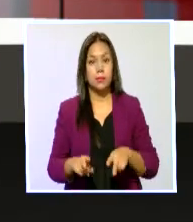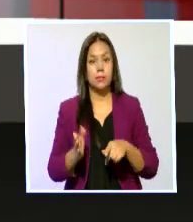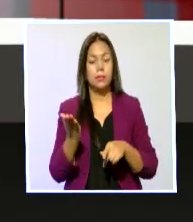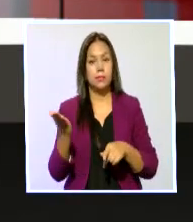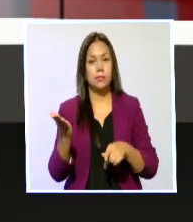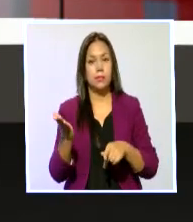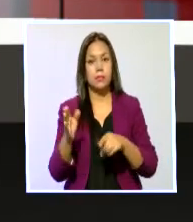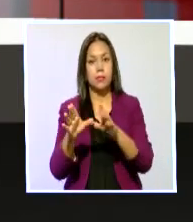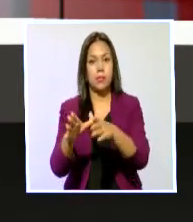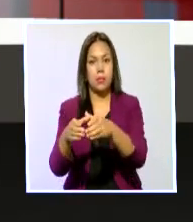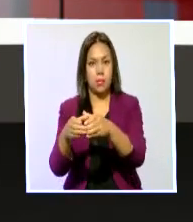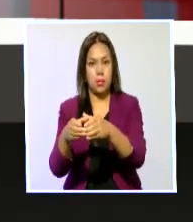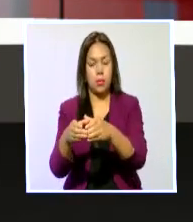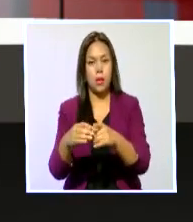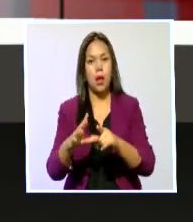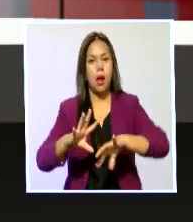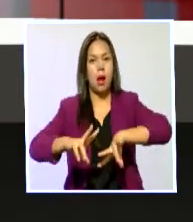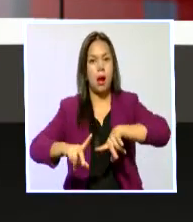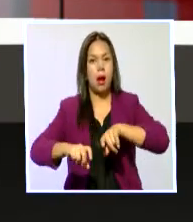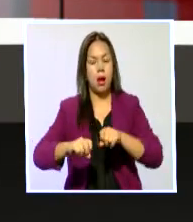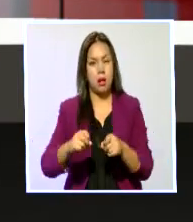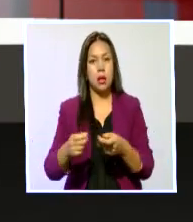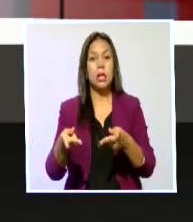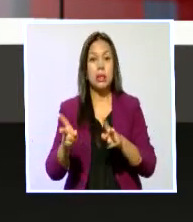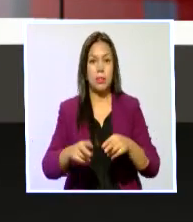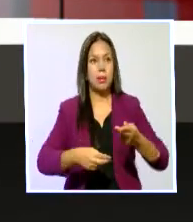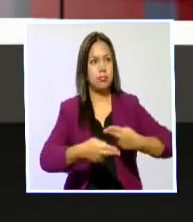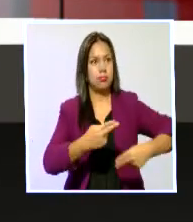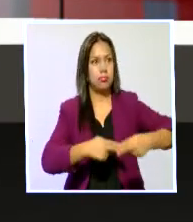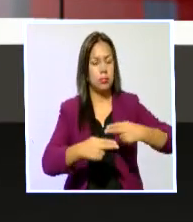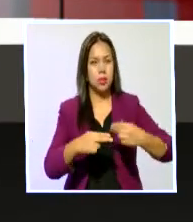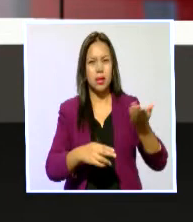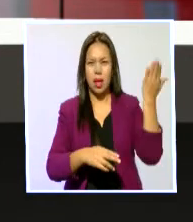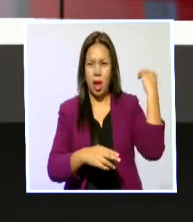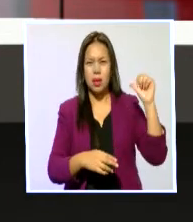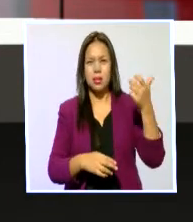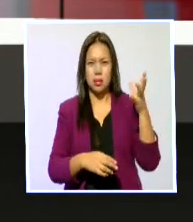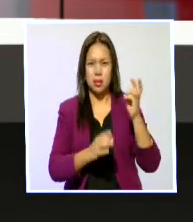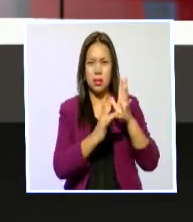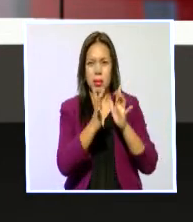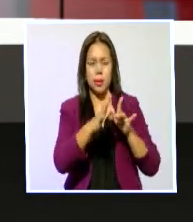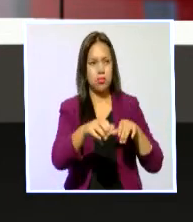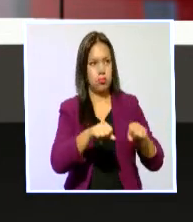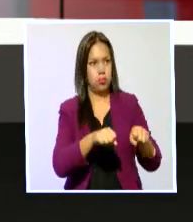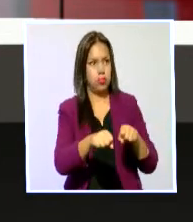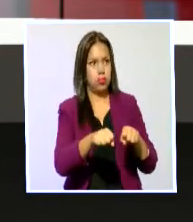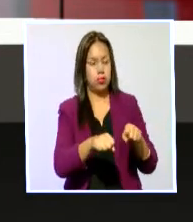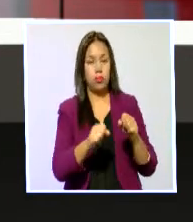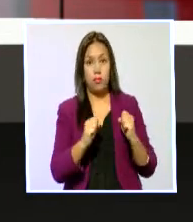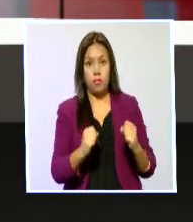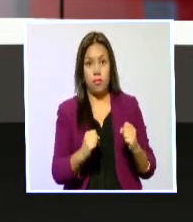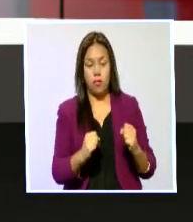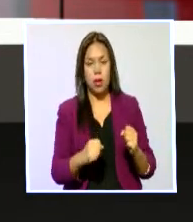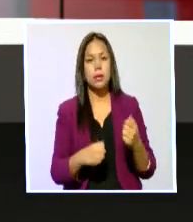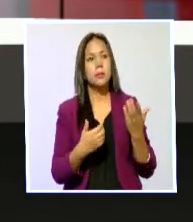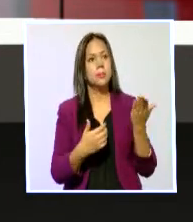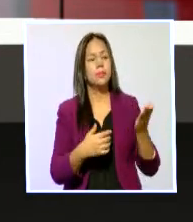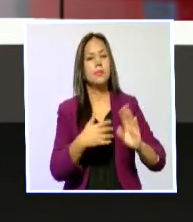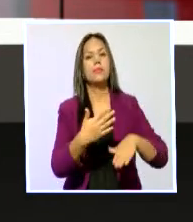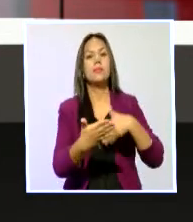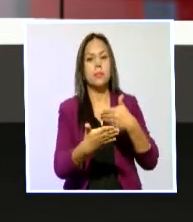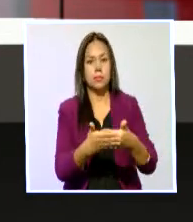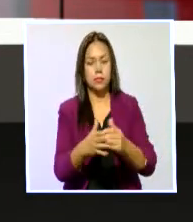Cívica Anticorrupción de la provincia de Manabí y comerciantes afectados por el terremoto del 16 de abril de 2016 acudieron hasta la